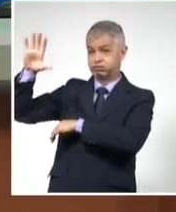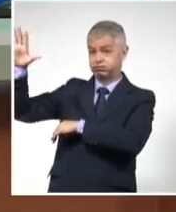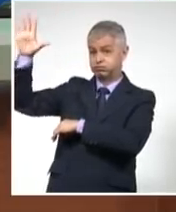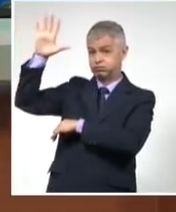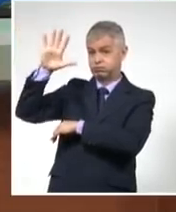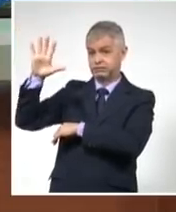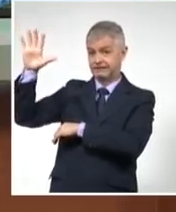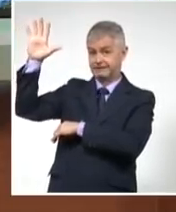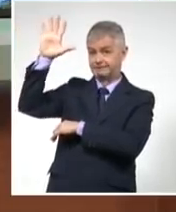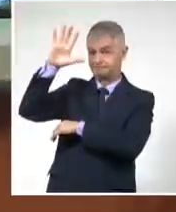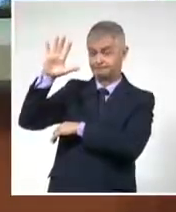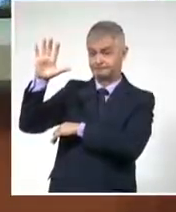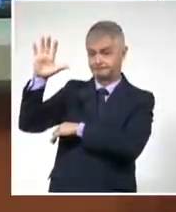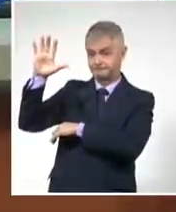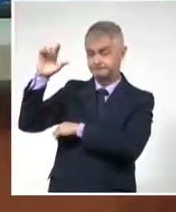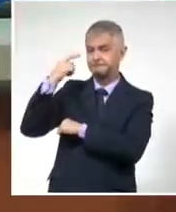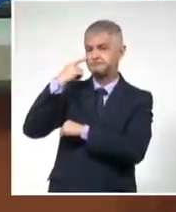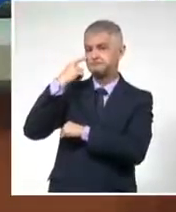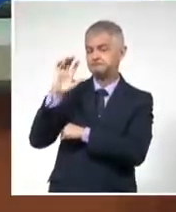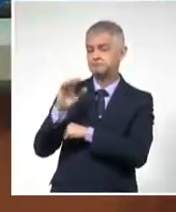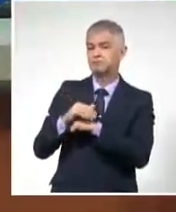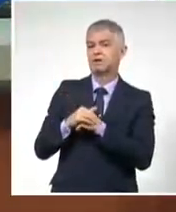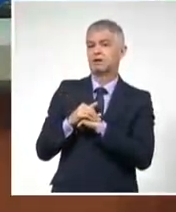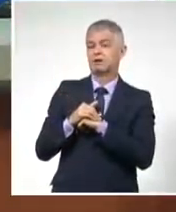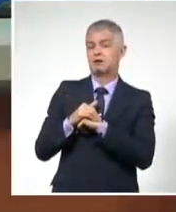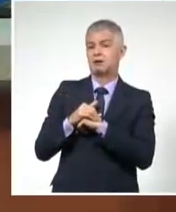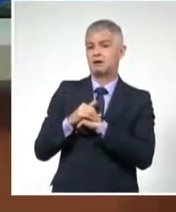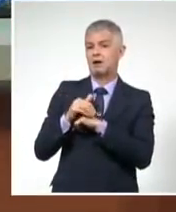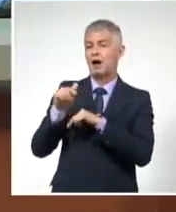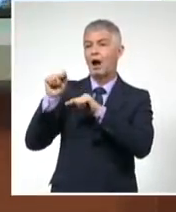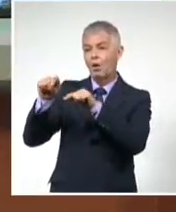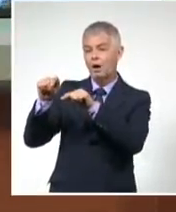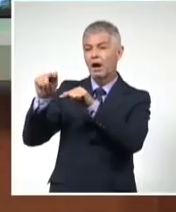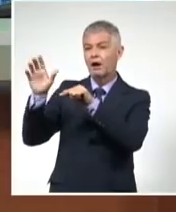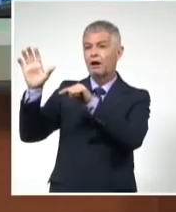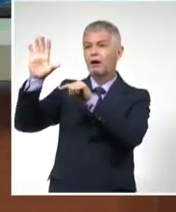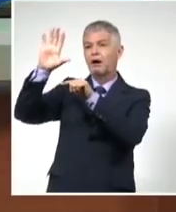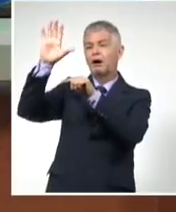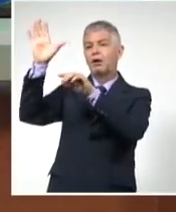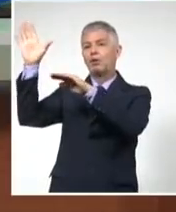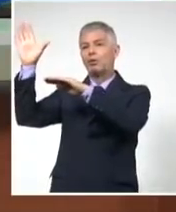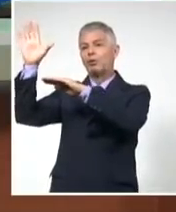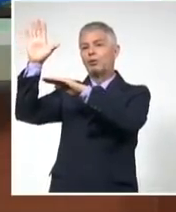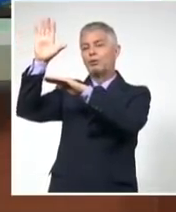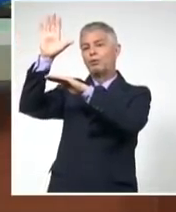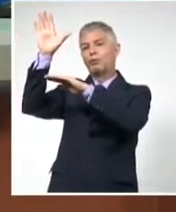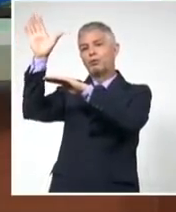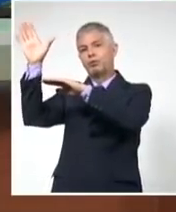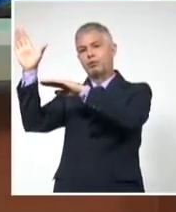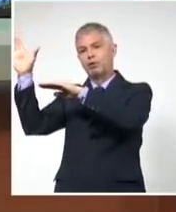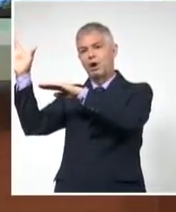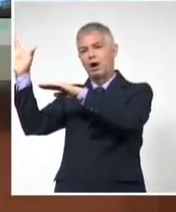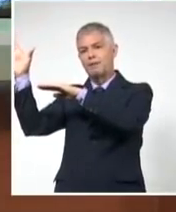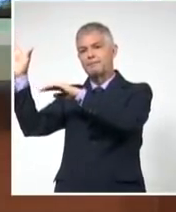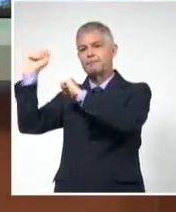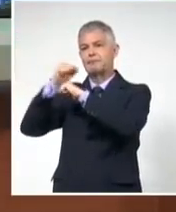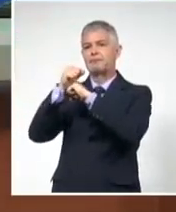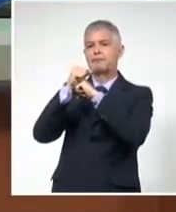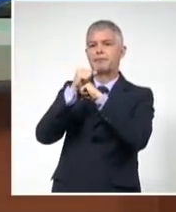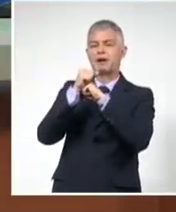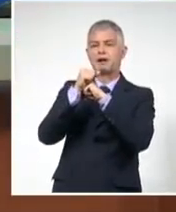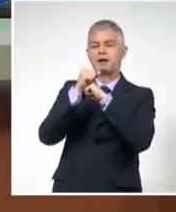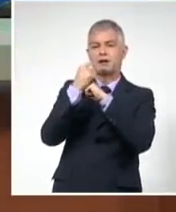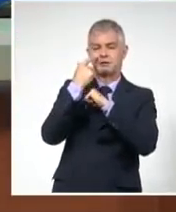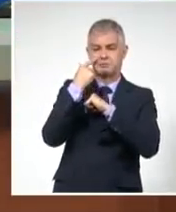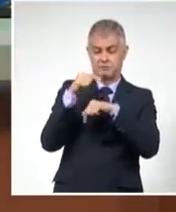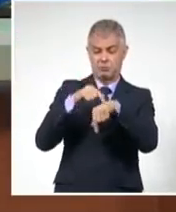al norte-noroeste es ahora, porque va a inclinar su trayectoria más hacia el oeste después. Ya lo veremos dentro de un